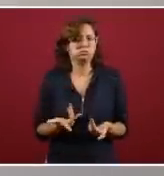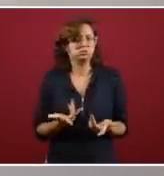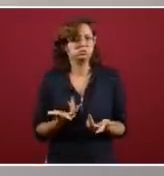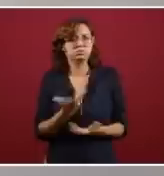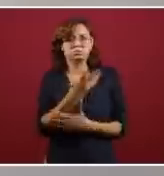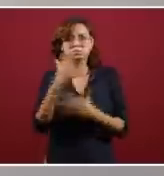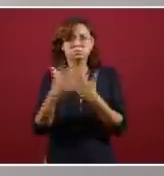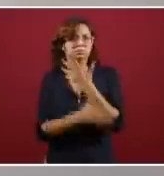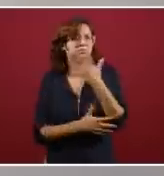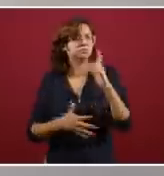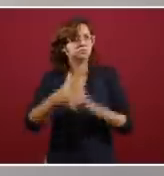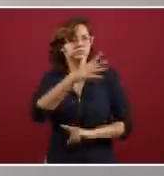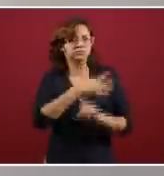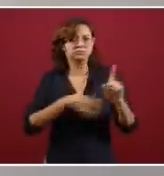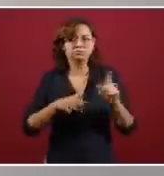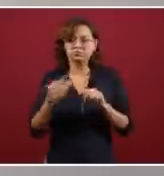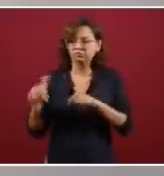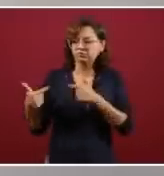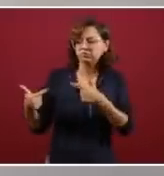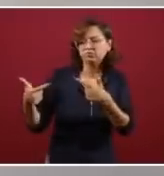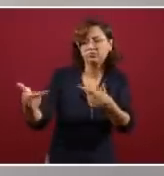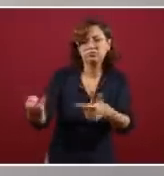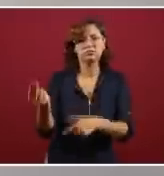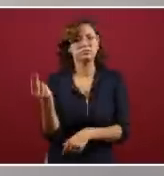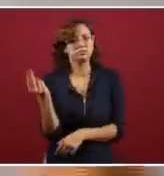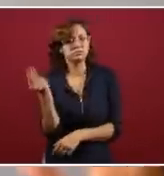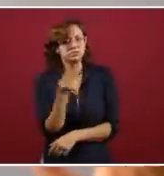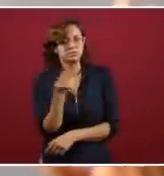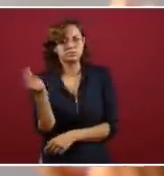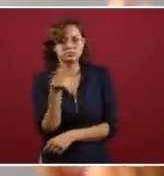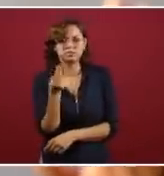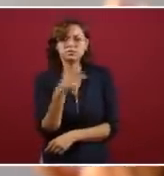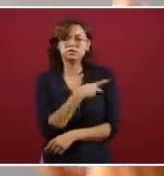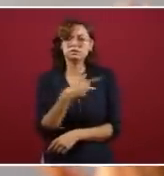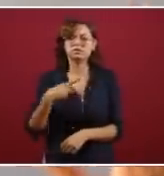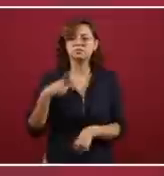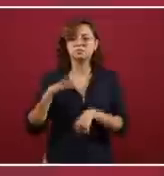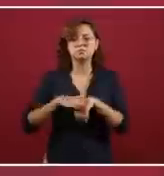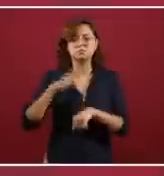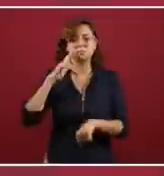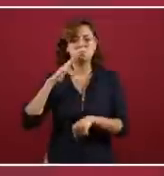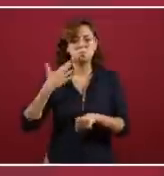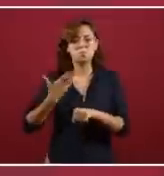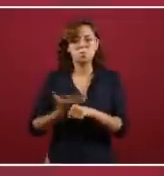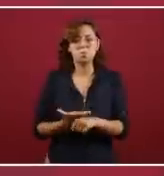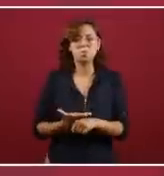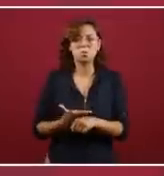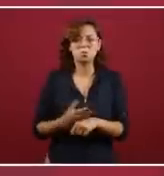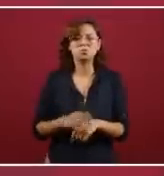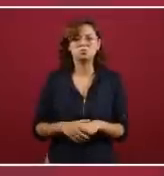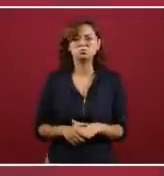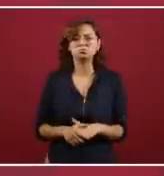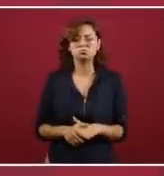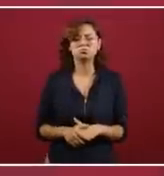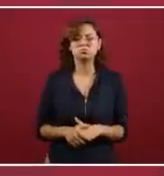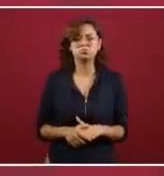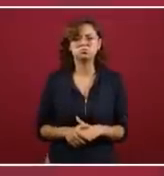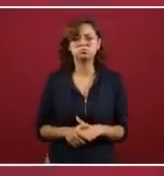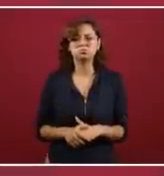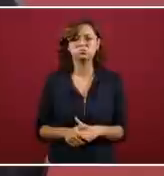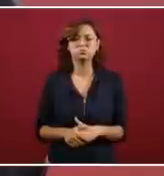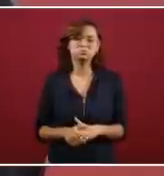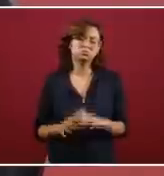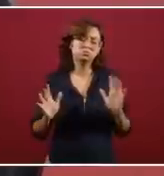las nuevas generaciones. Tenemos que actuar con mucha responsabilidad en ese sentido y eso es lo